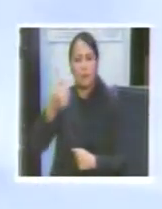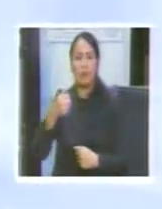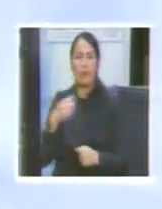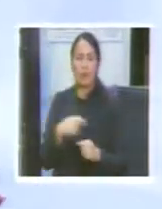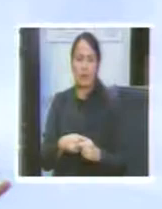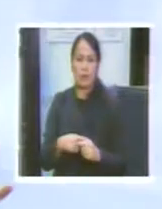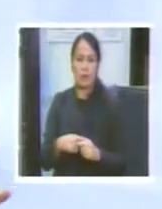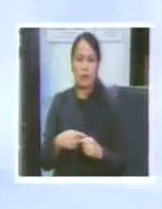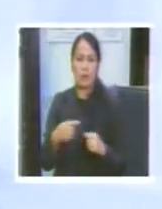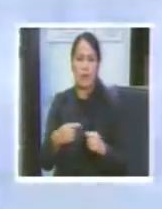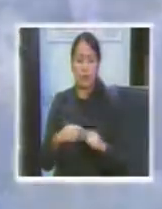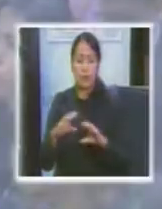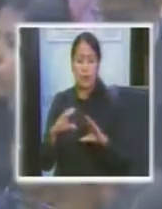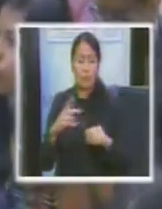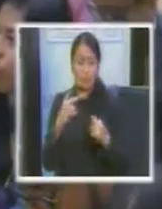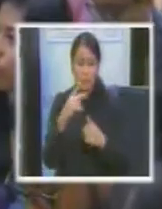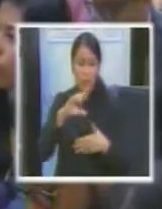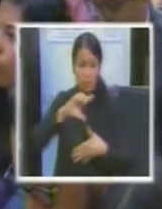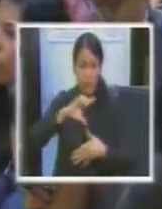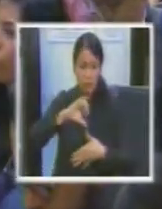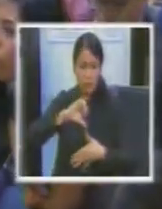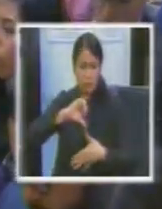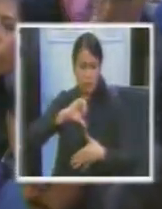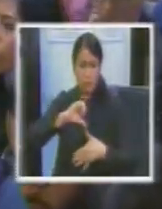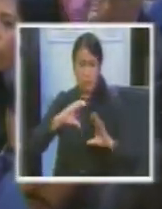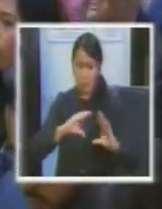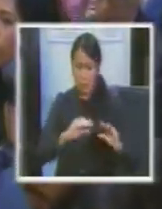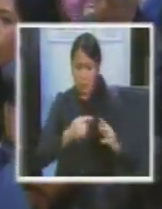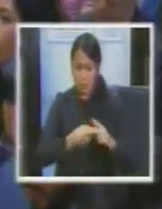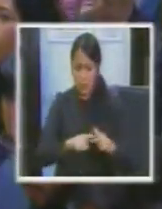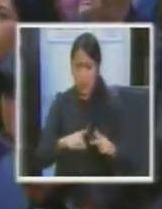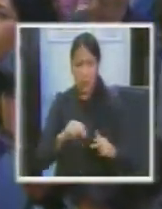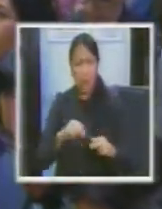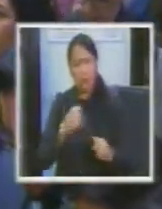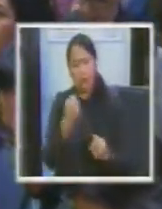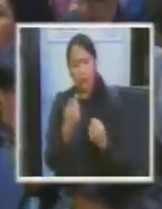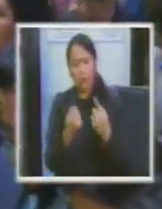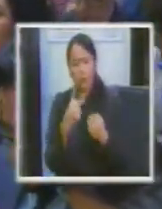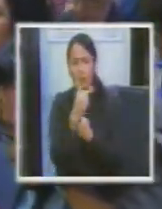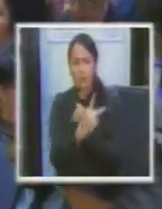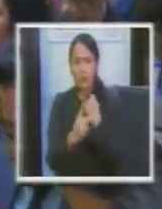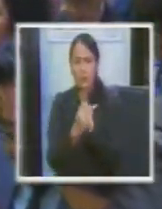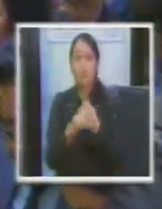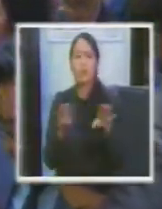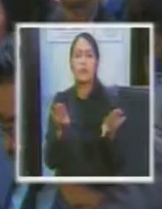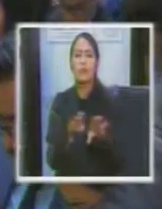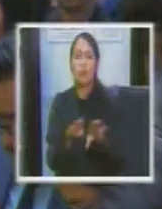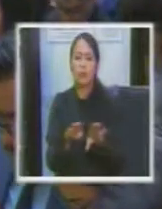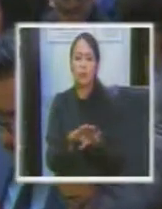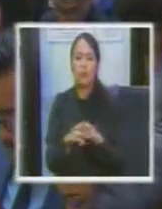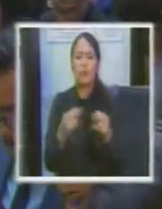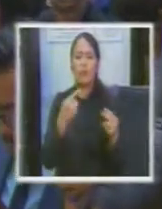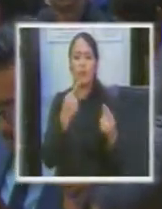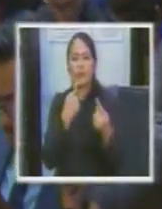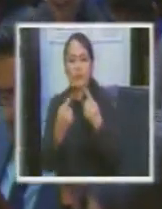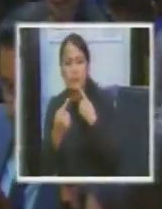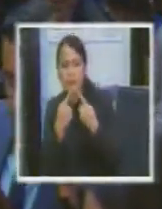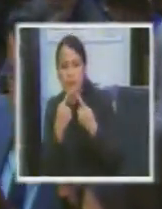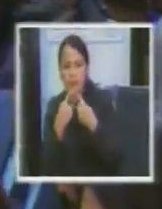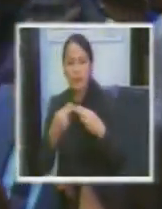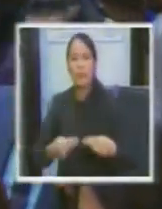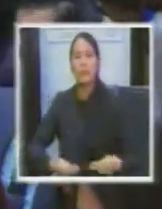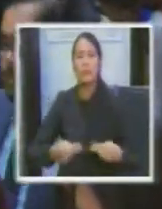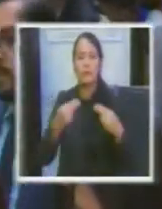puertas, no al resto de América Latina, pero a algunos países de América Latina, de cómo se podía negociar con Europa.